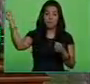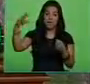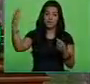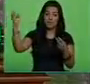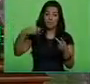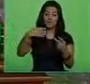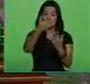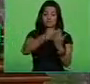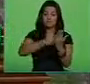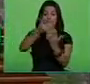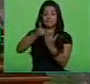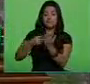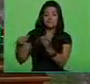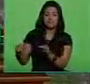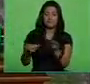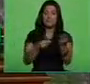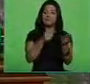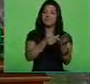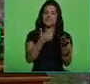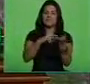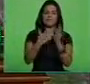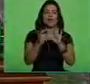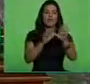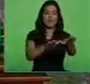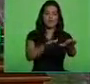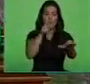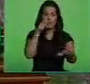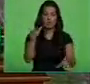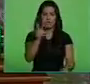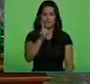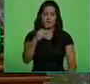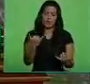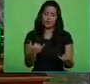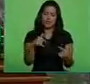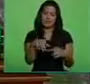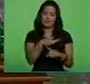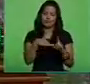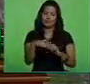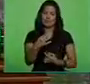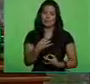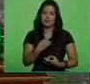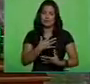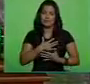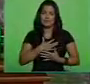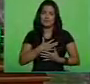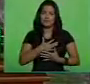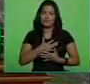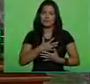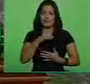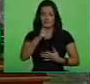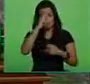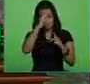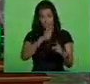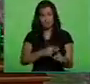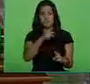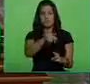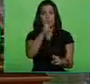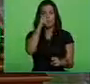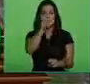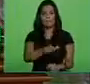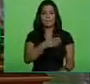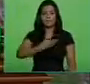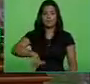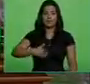y respaldo al pueblo venezolano en este momento de dolor y de reconocimiento a la figura histórica del comandante